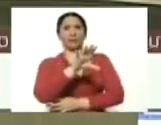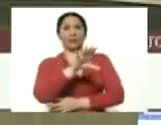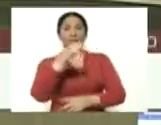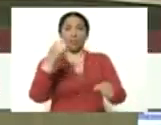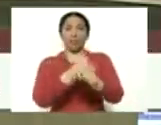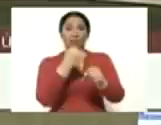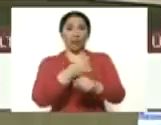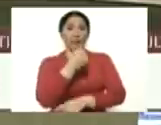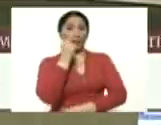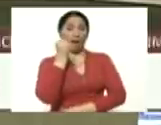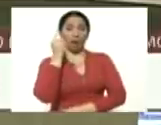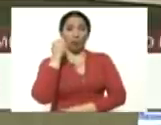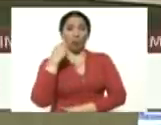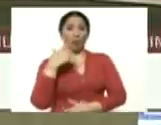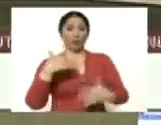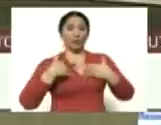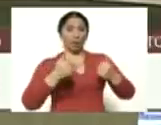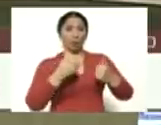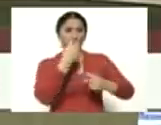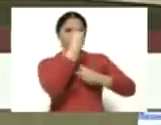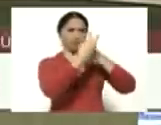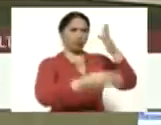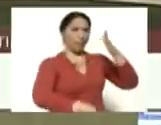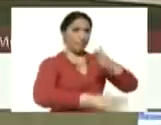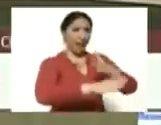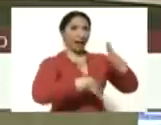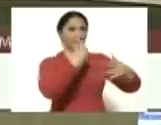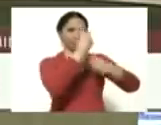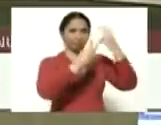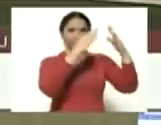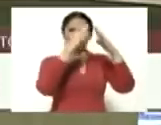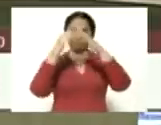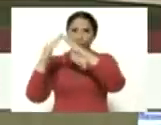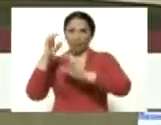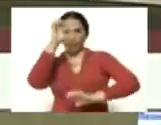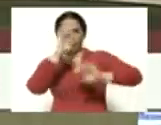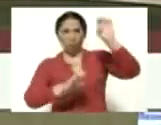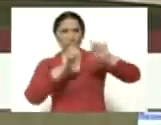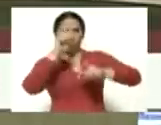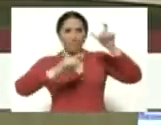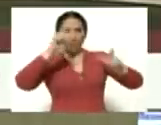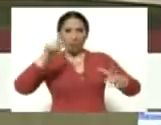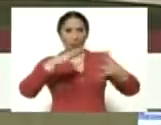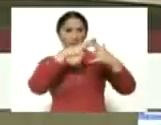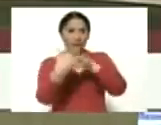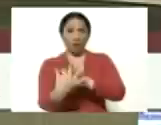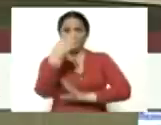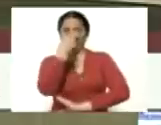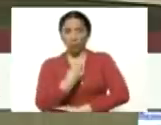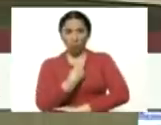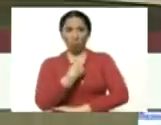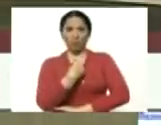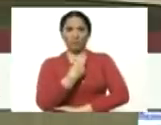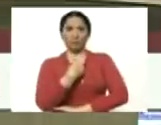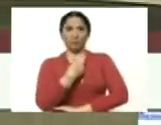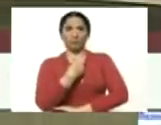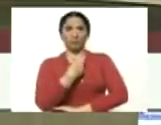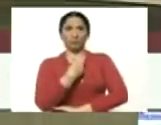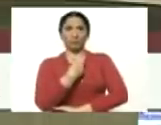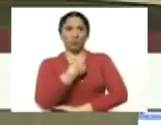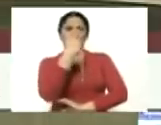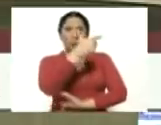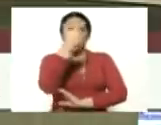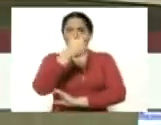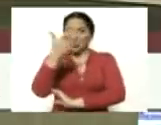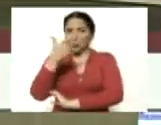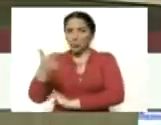trabajadores sanitarios van casa por casa, evaluando a los residentes en los barrios pobres de las colinas, rastreando los